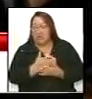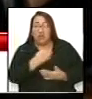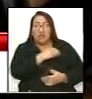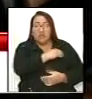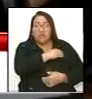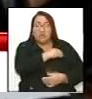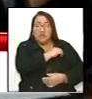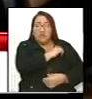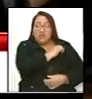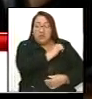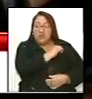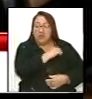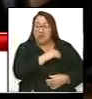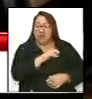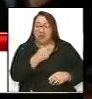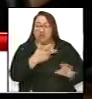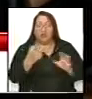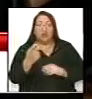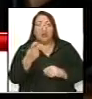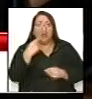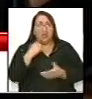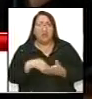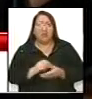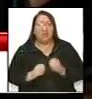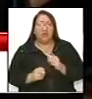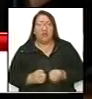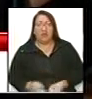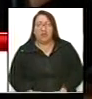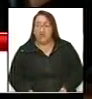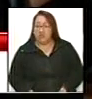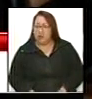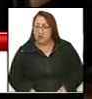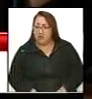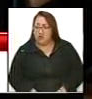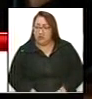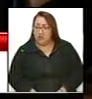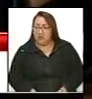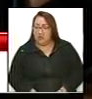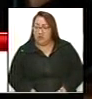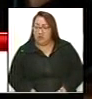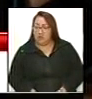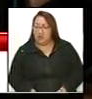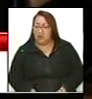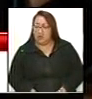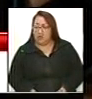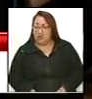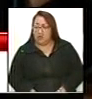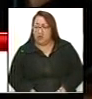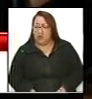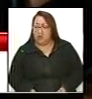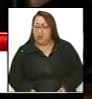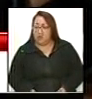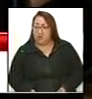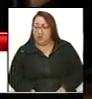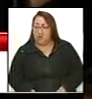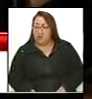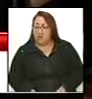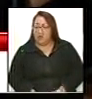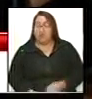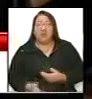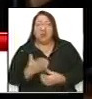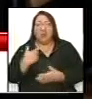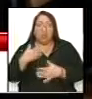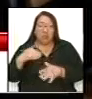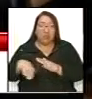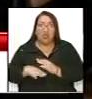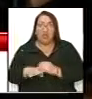diga modificar el decreto legislativo 822. Claro, hay ciertas frases que pueden ser un cajón, que creen que es un cajón de desastre, y por ahí